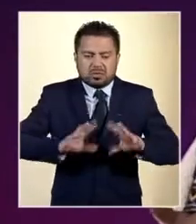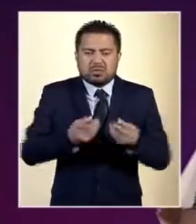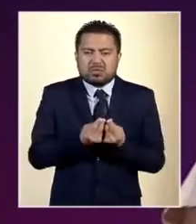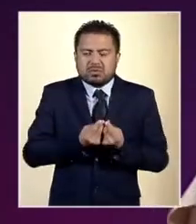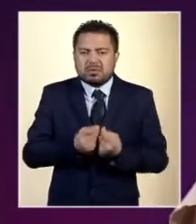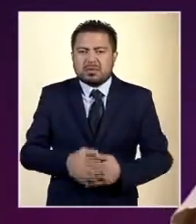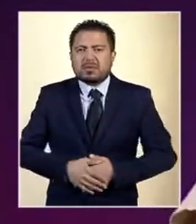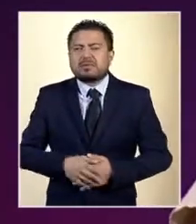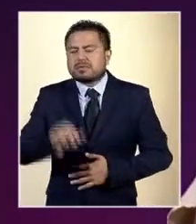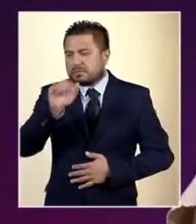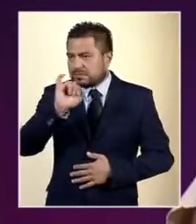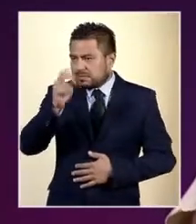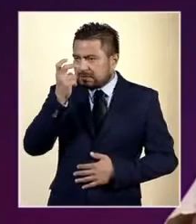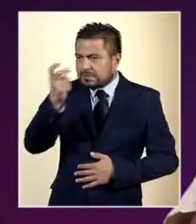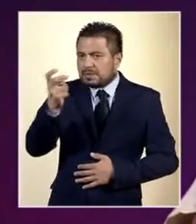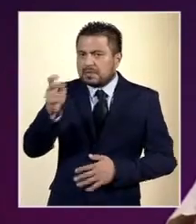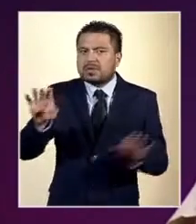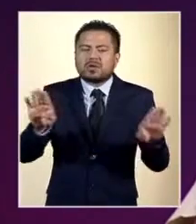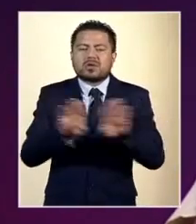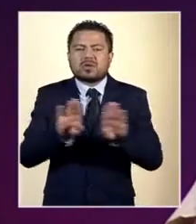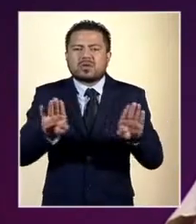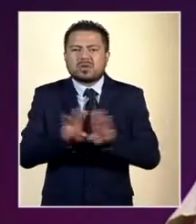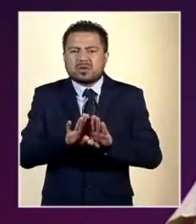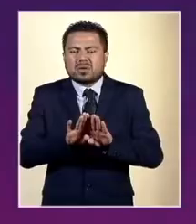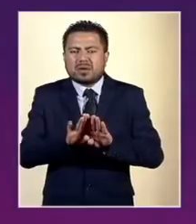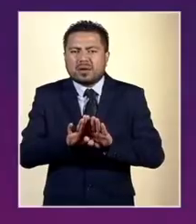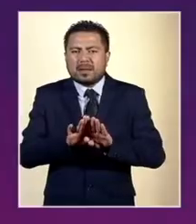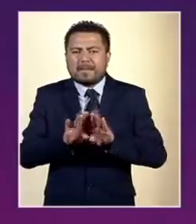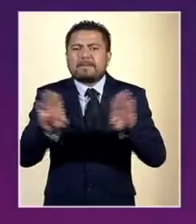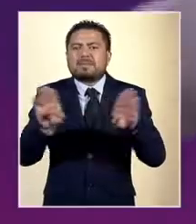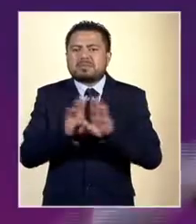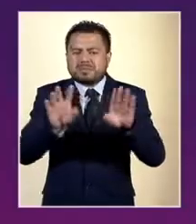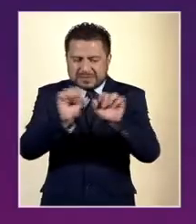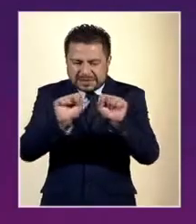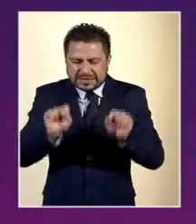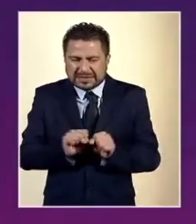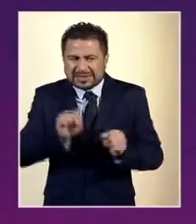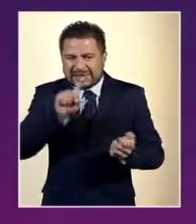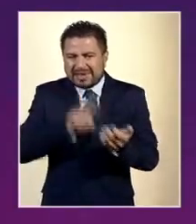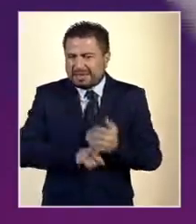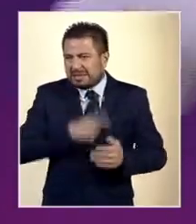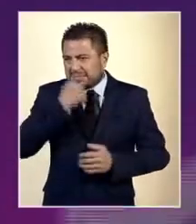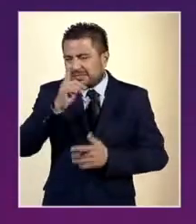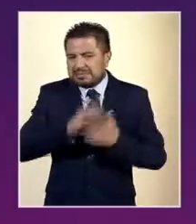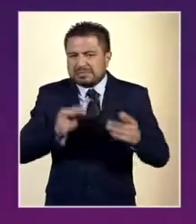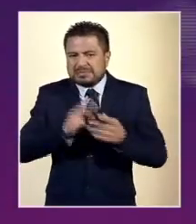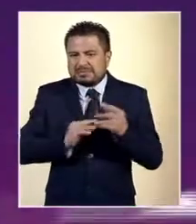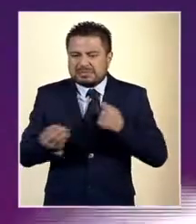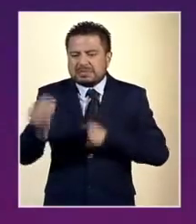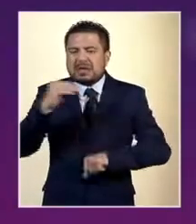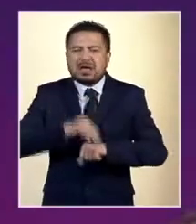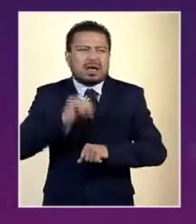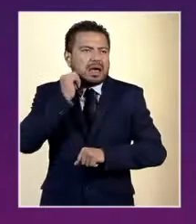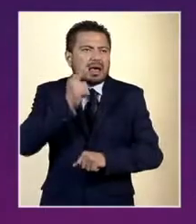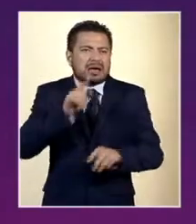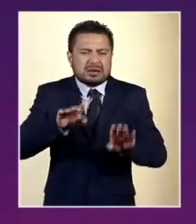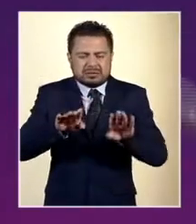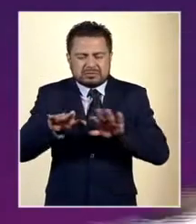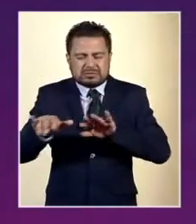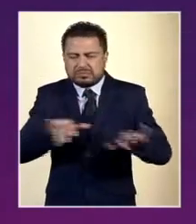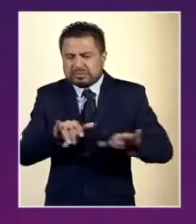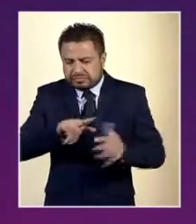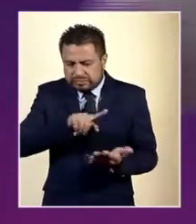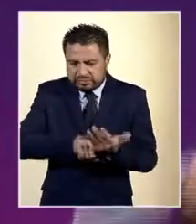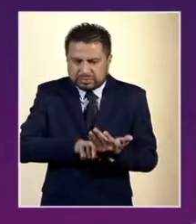Sí, sí, por supuesto, ¿no? Como el sistema, digamos, por ponerlo de alguna manera un poco gráfica,